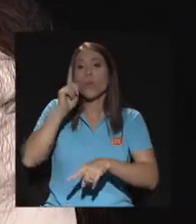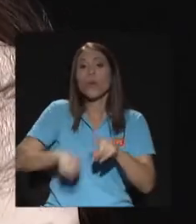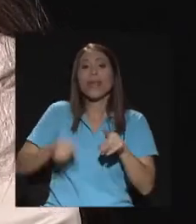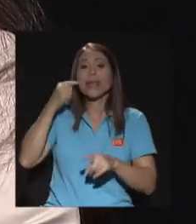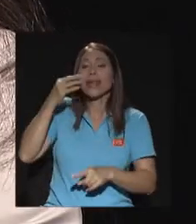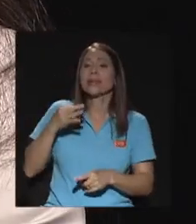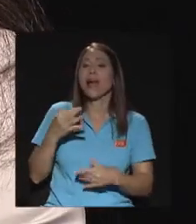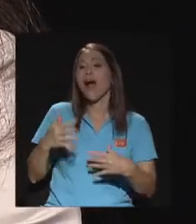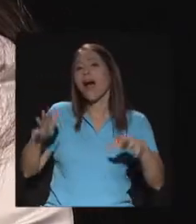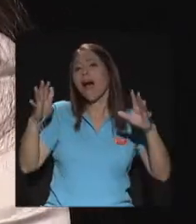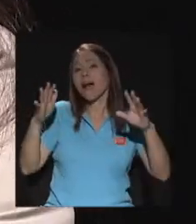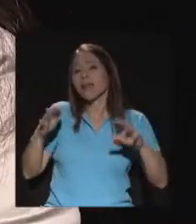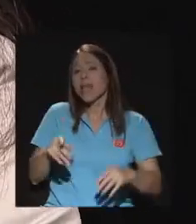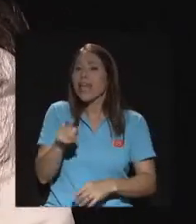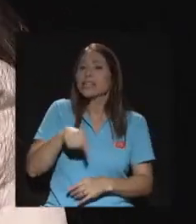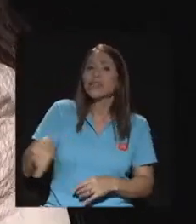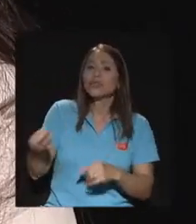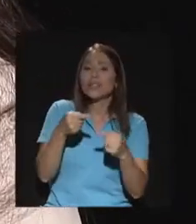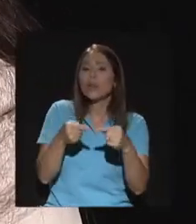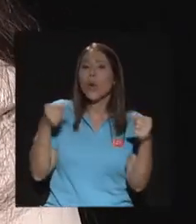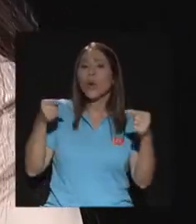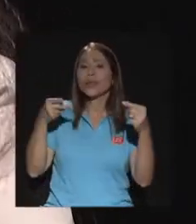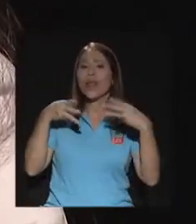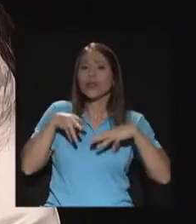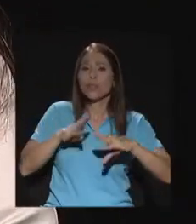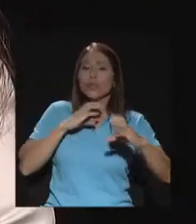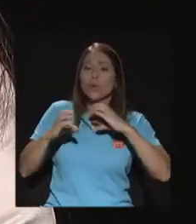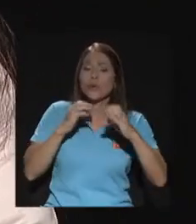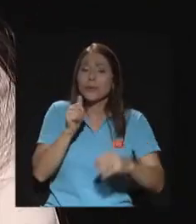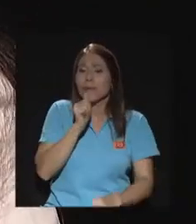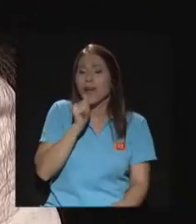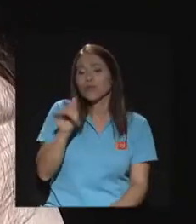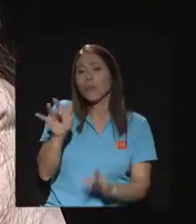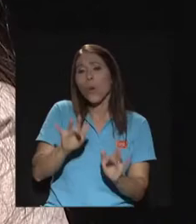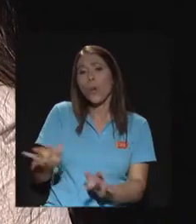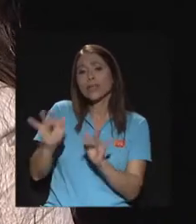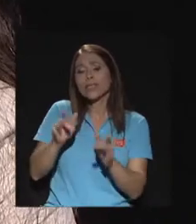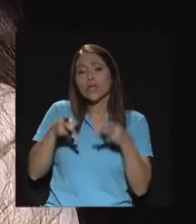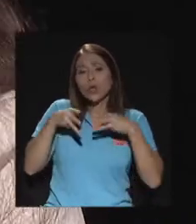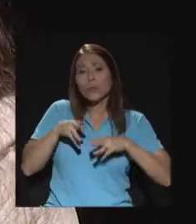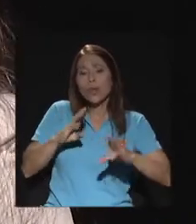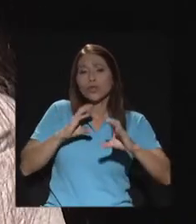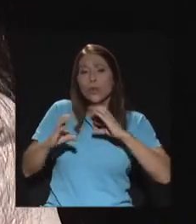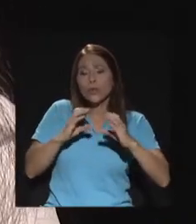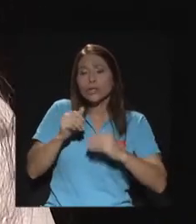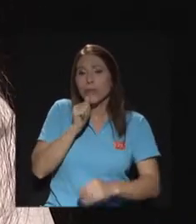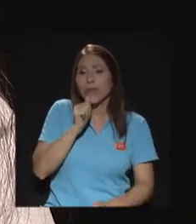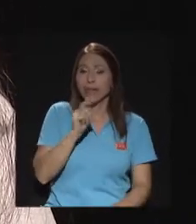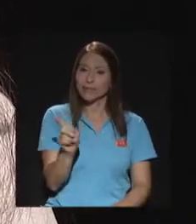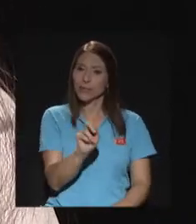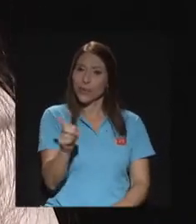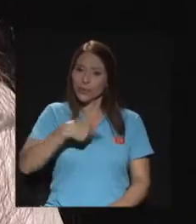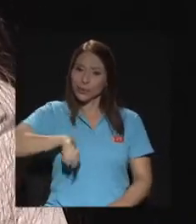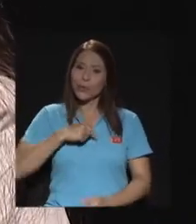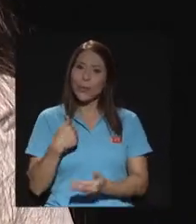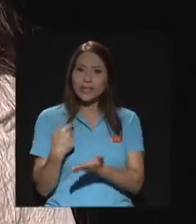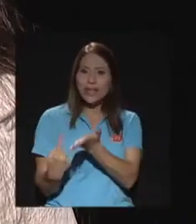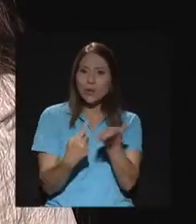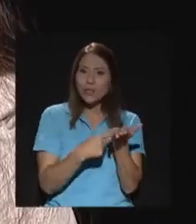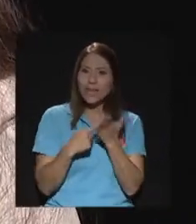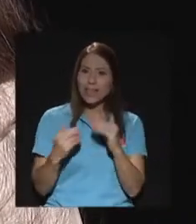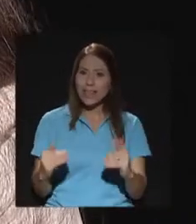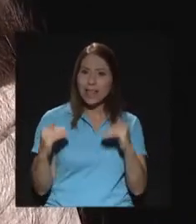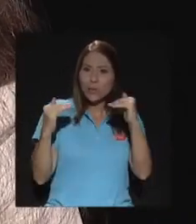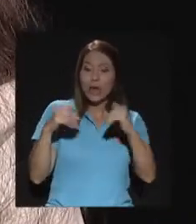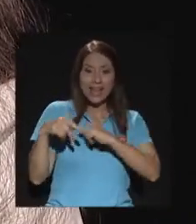ay, es que ustedes la tienen en contra de los medios privados, pobrecitos los medios privados. O sea, vamos a tener un debate de altura, don Antonio. En este país